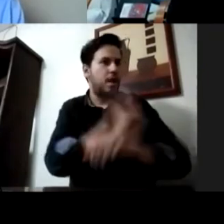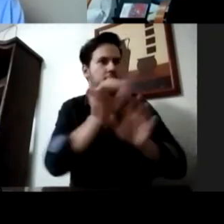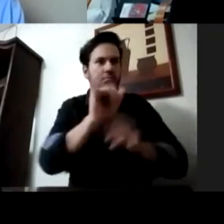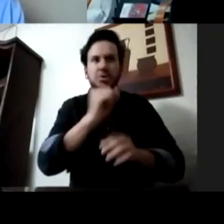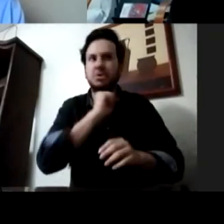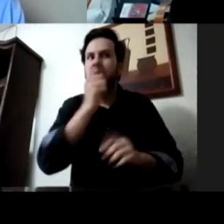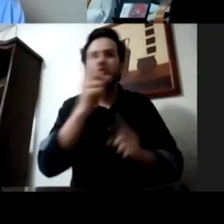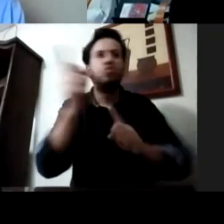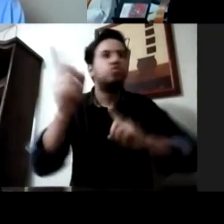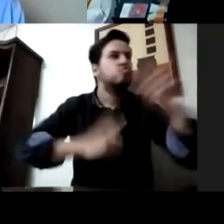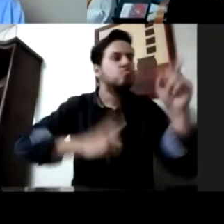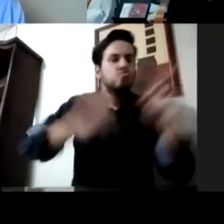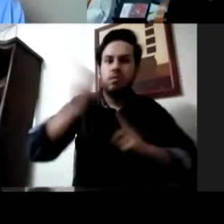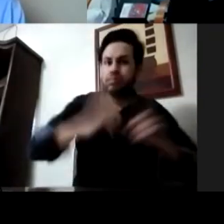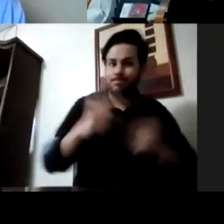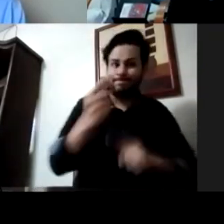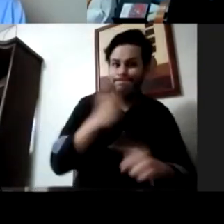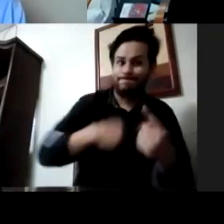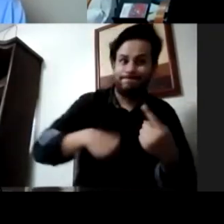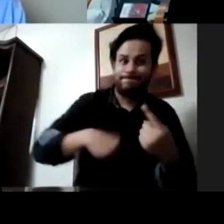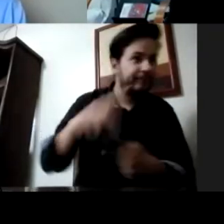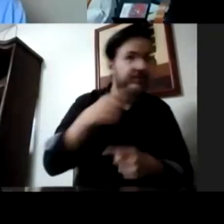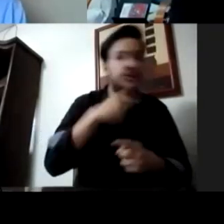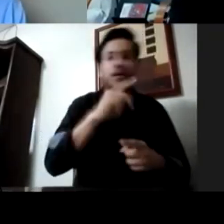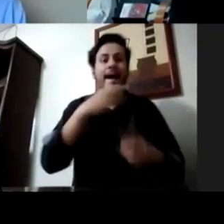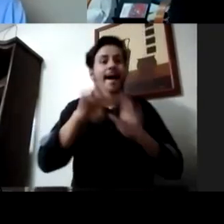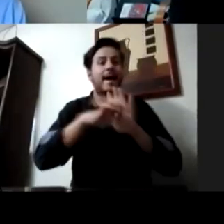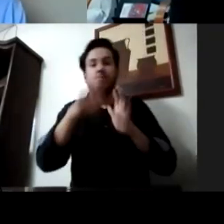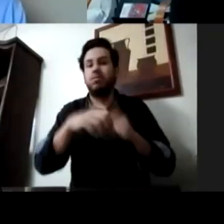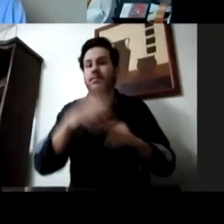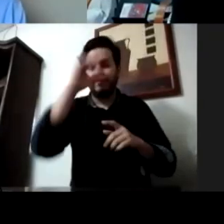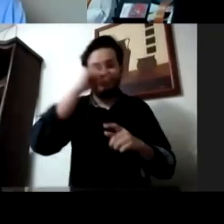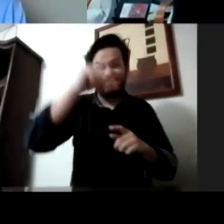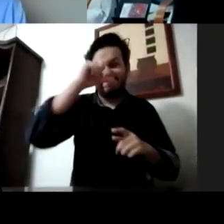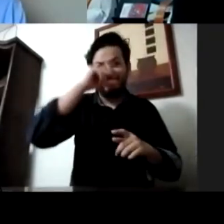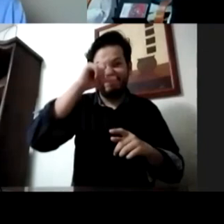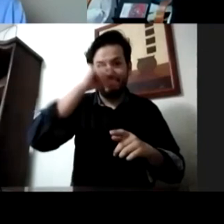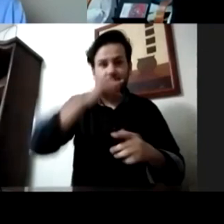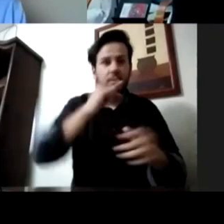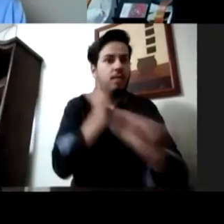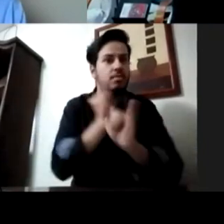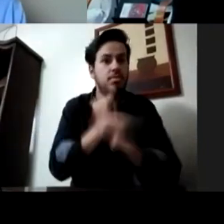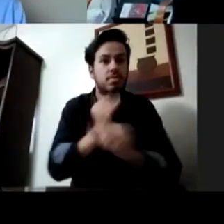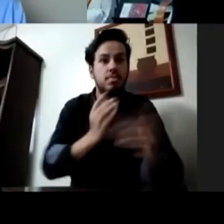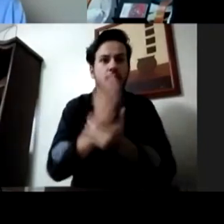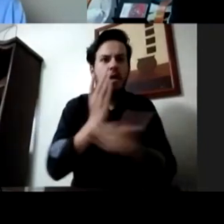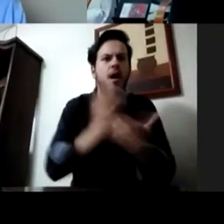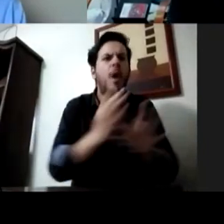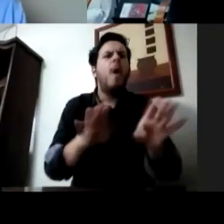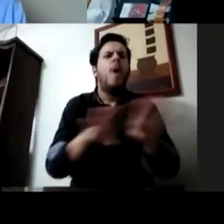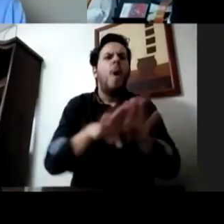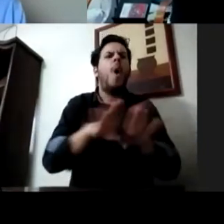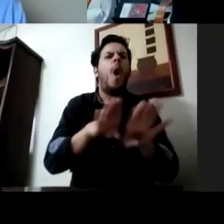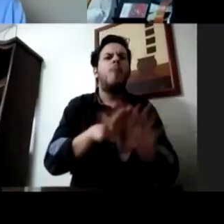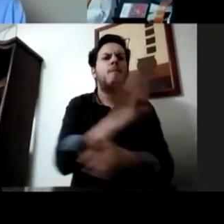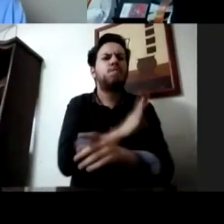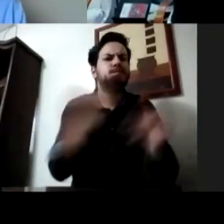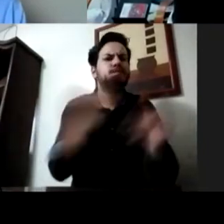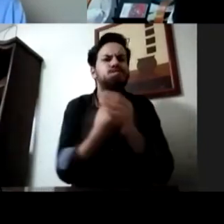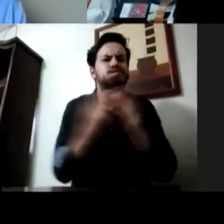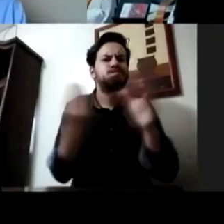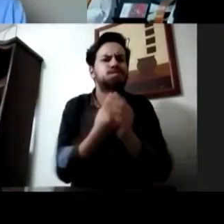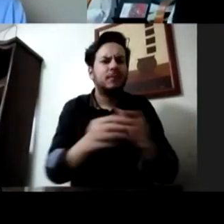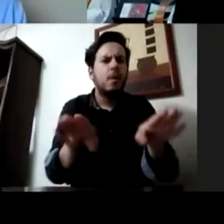estamos hablando de comunidades que no tienen acceso a Internet, ¿cómo darles clase? Desde ese tipo de